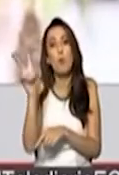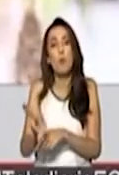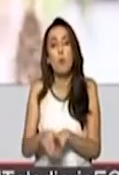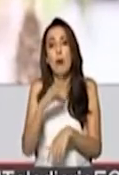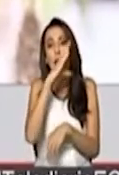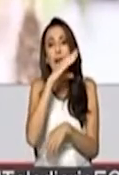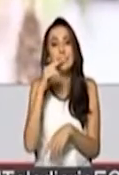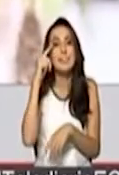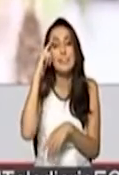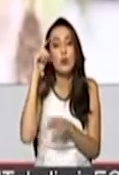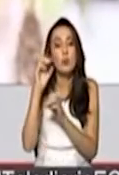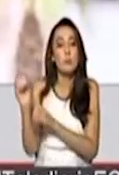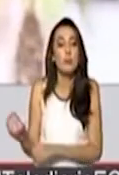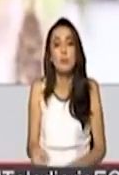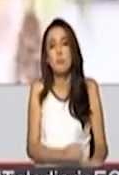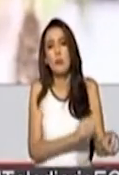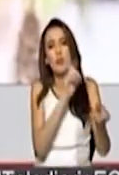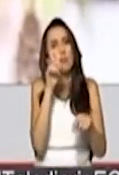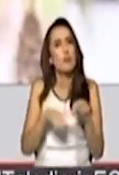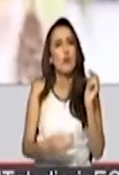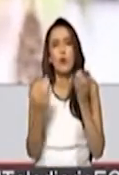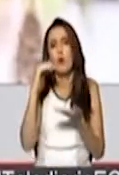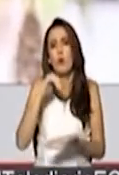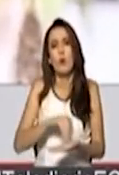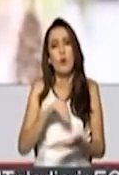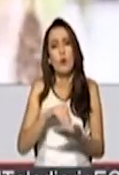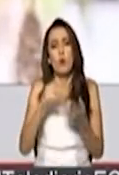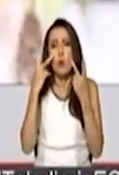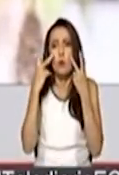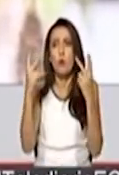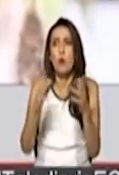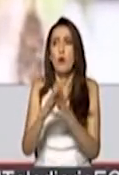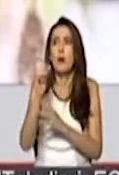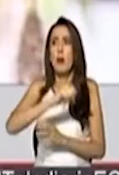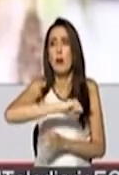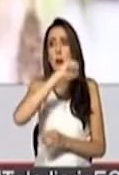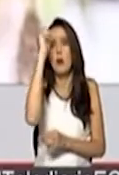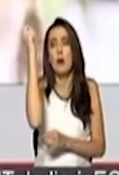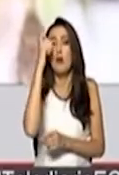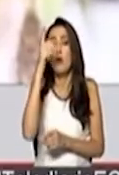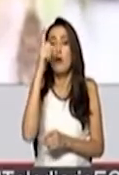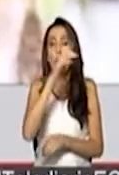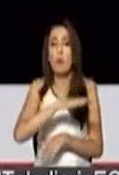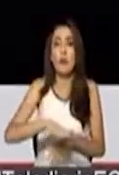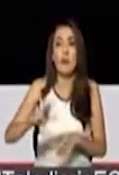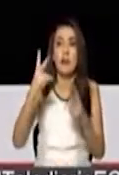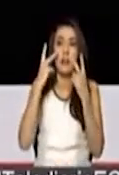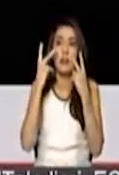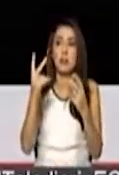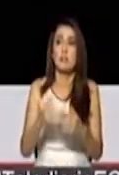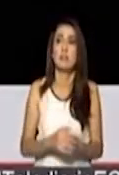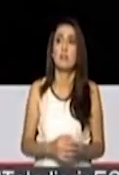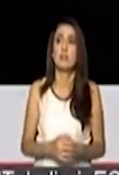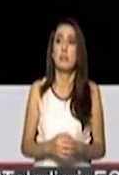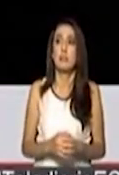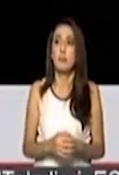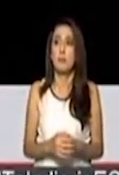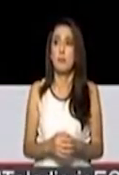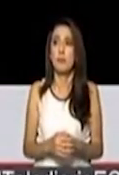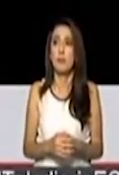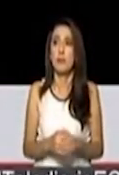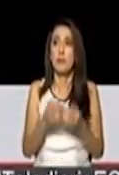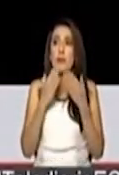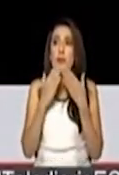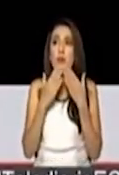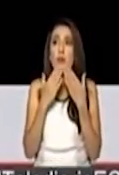correísmo organizado. No permitan que esto les lleve, señores líderes indígenas, a ese tipo de imágenes. Así se aprecia cómo